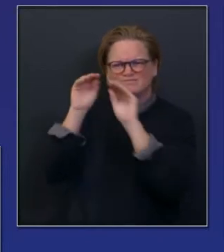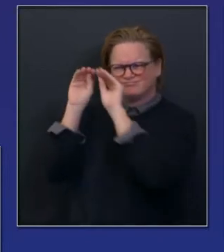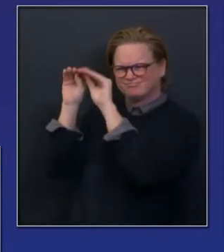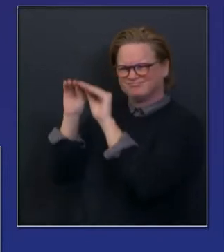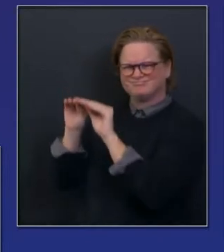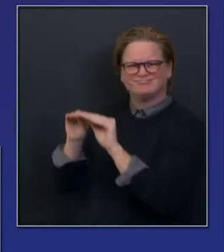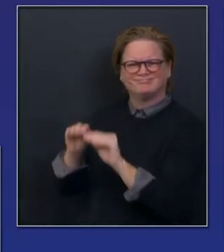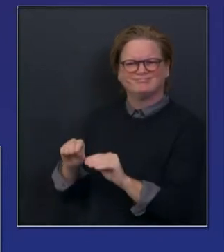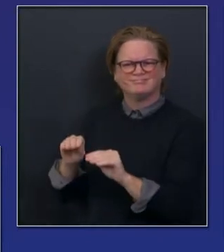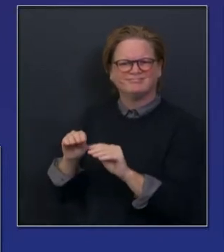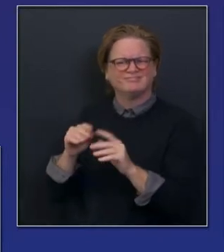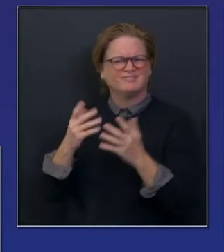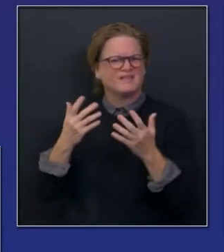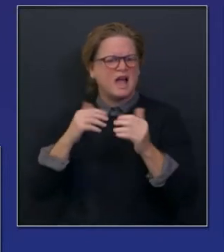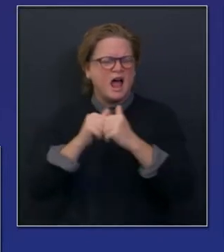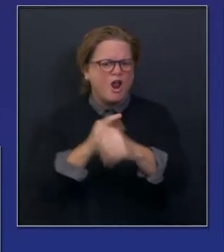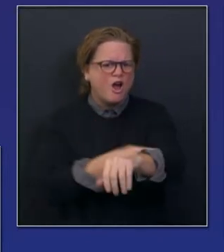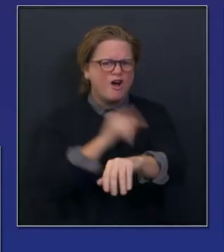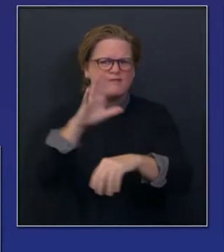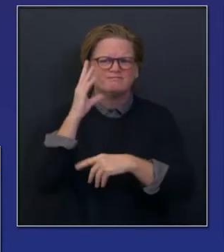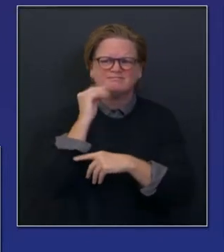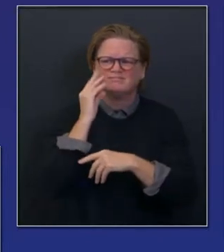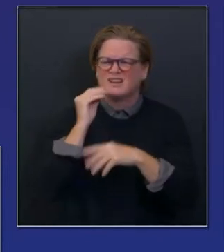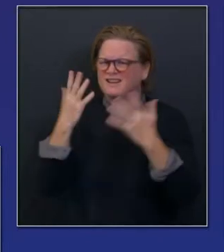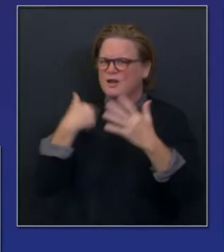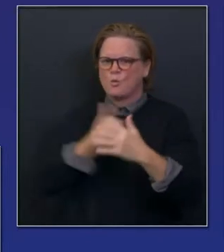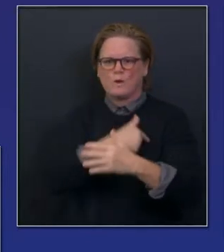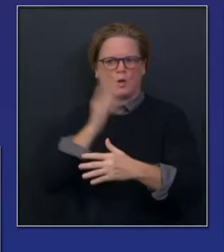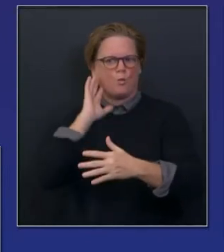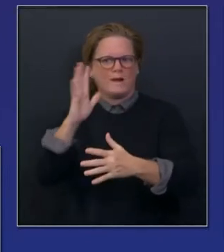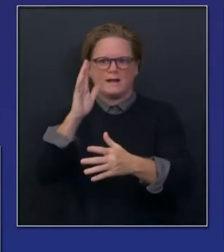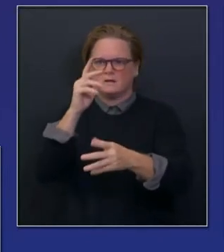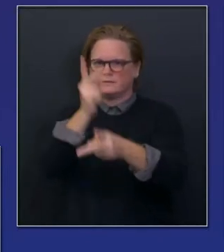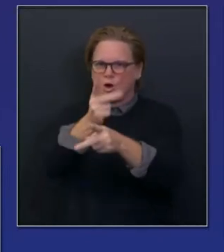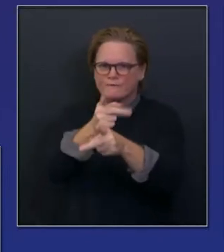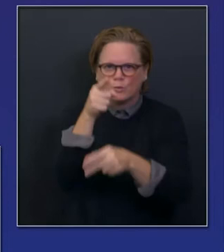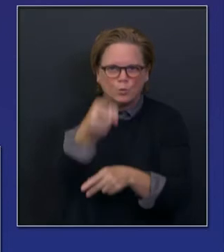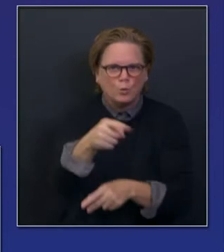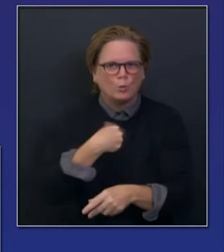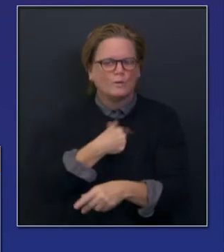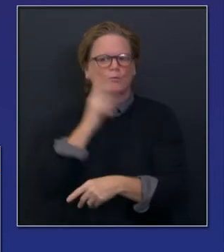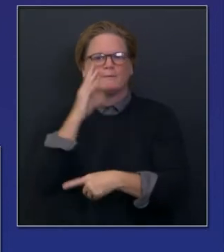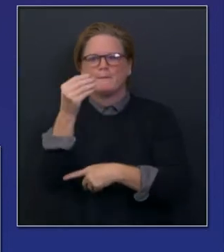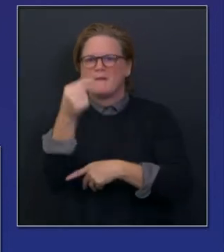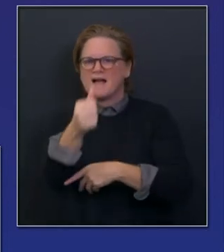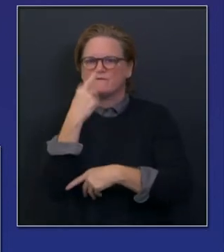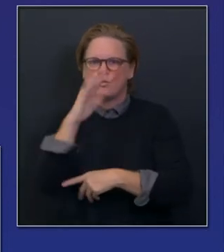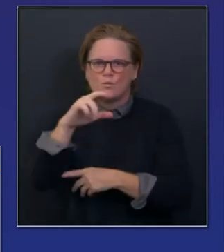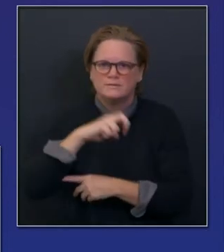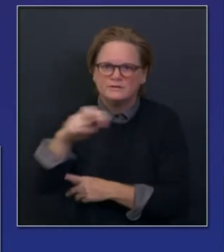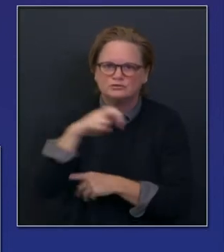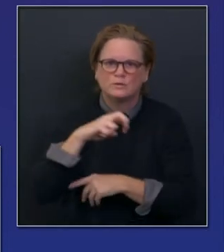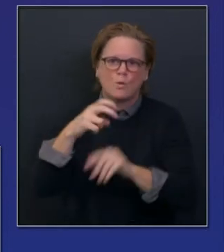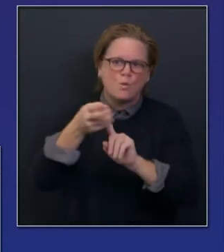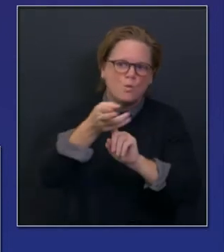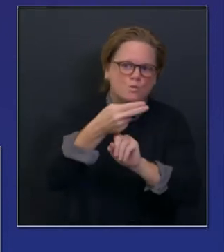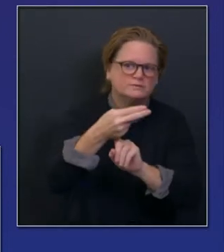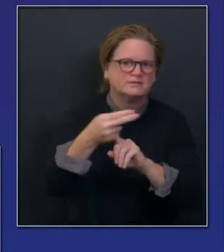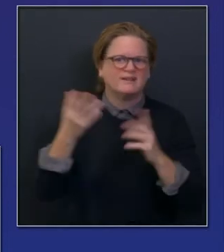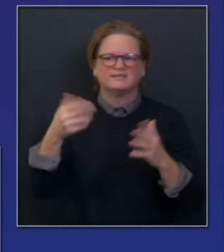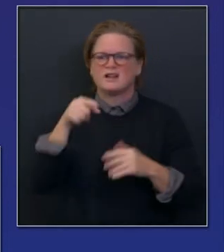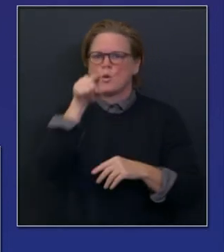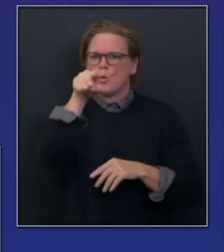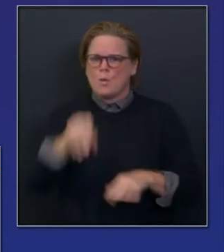Y puede indicar usted que está dispuesto a ofrecer. Nosotros le proporcionaremos hospedaje en hoteles,